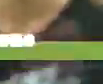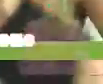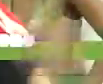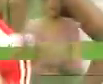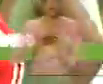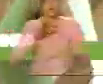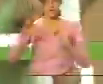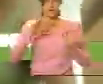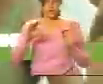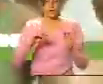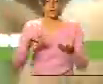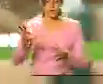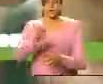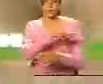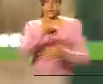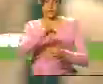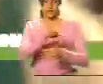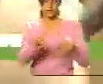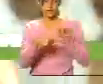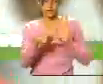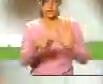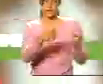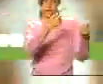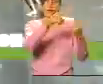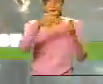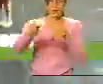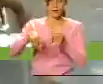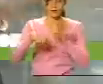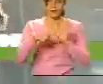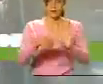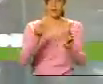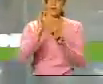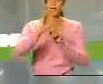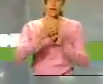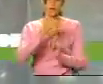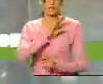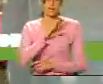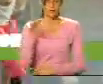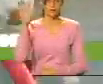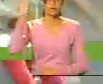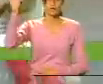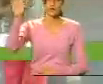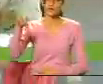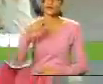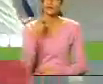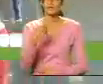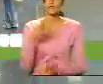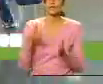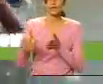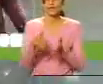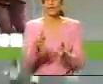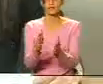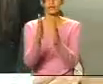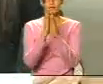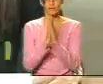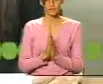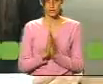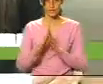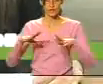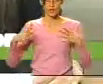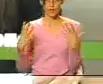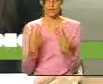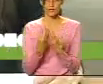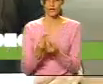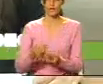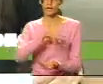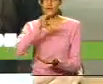El Teatro Teresa Carreño será el escenario donde se estarán mostrando las distintas representaciones culturales de nuestro país, denominada por el Camino de los Santos. La